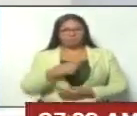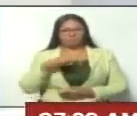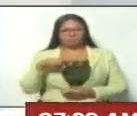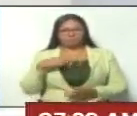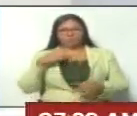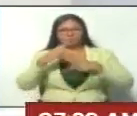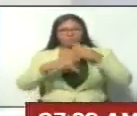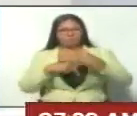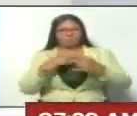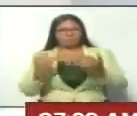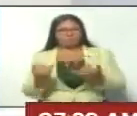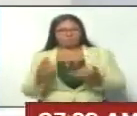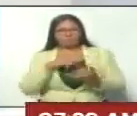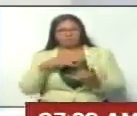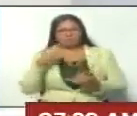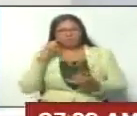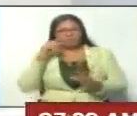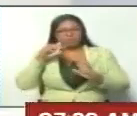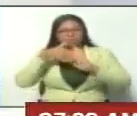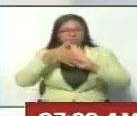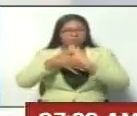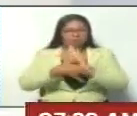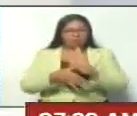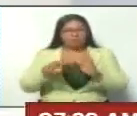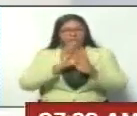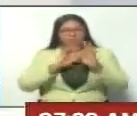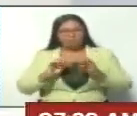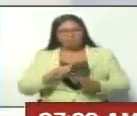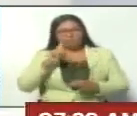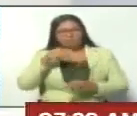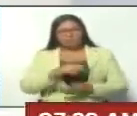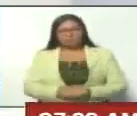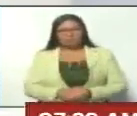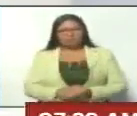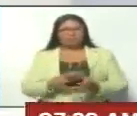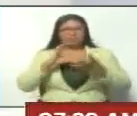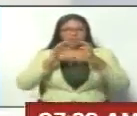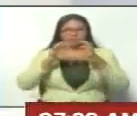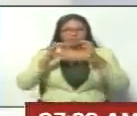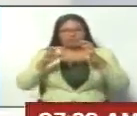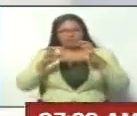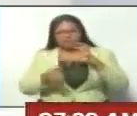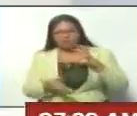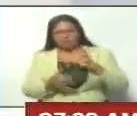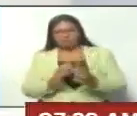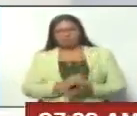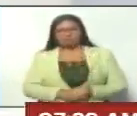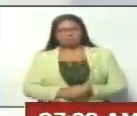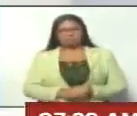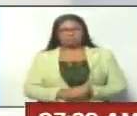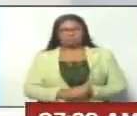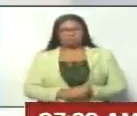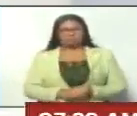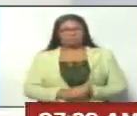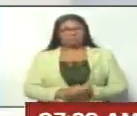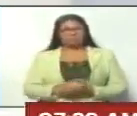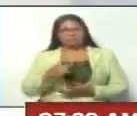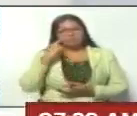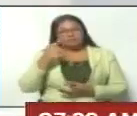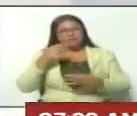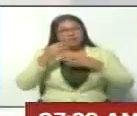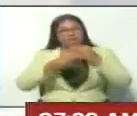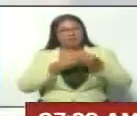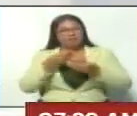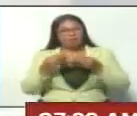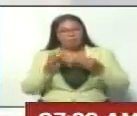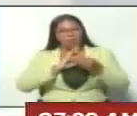digamos, su desplome, uh-huh, se cae la mitad de la escultura, se ingresa como formaba parte